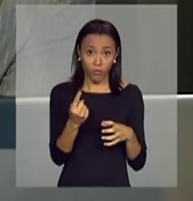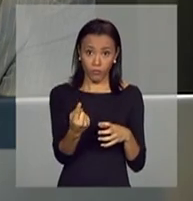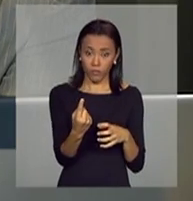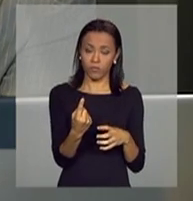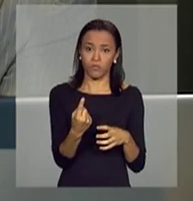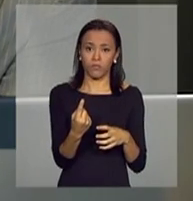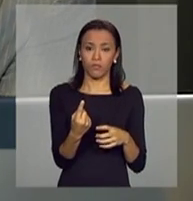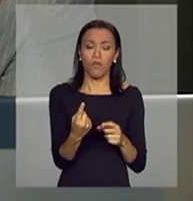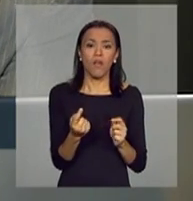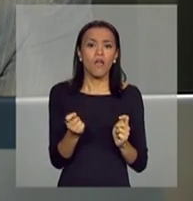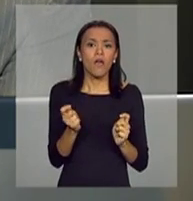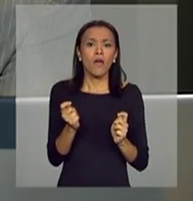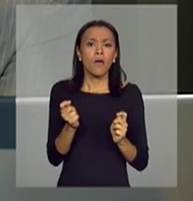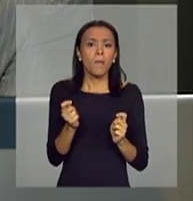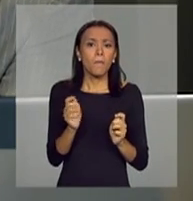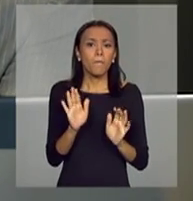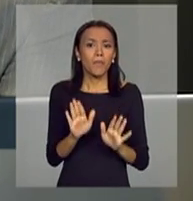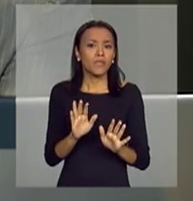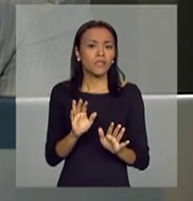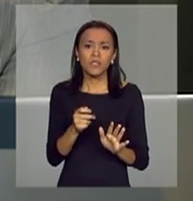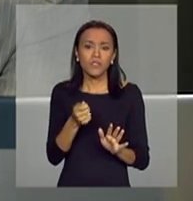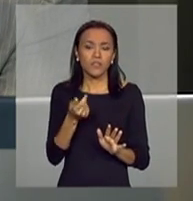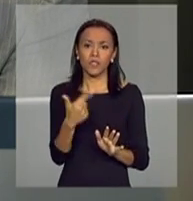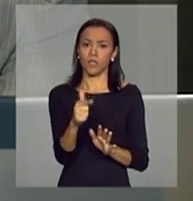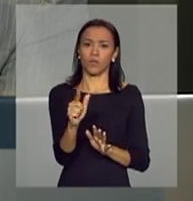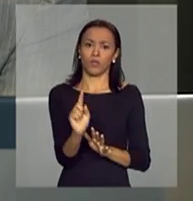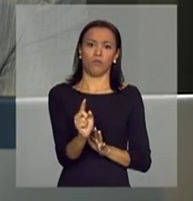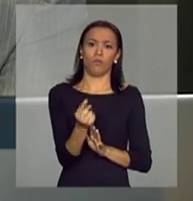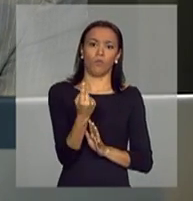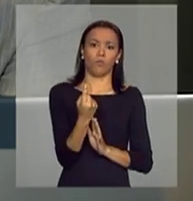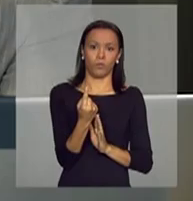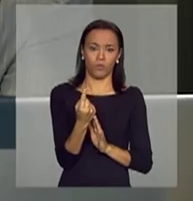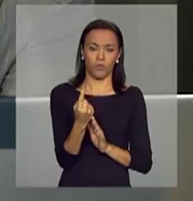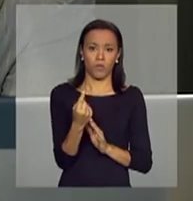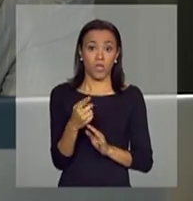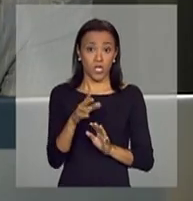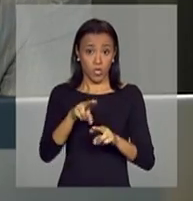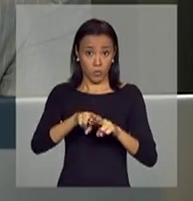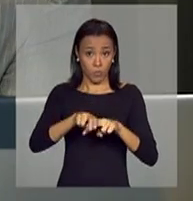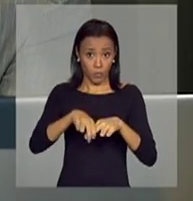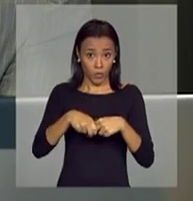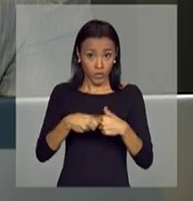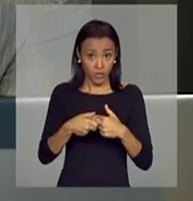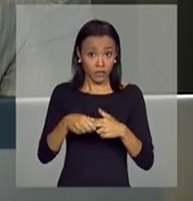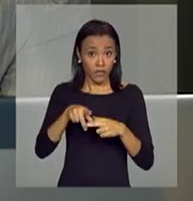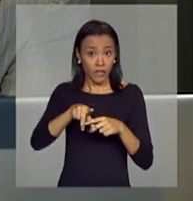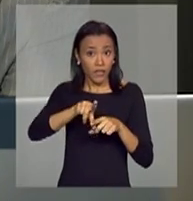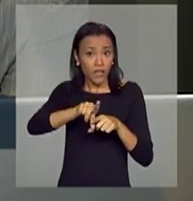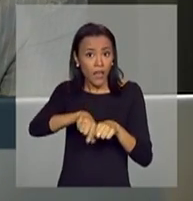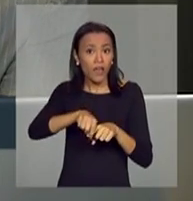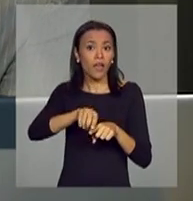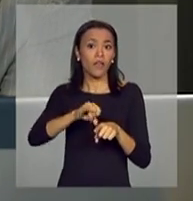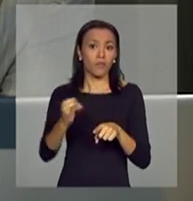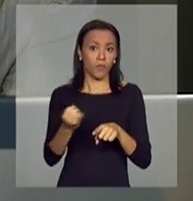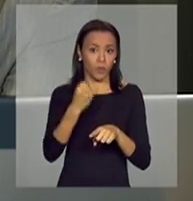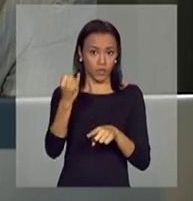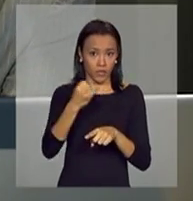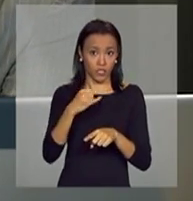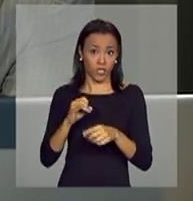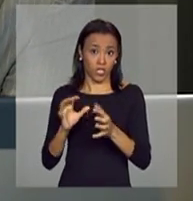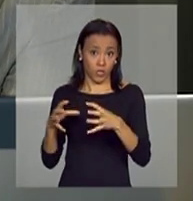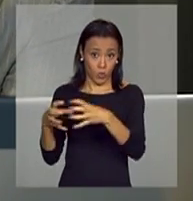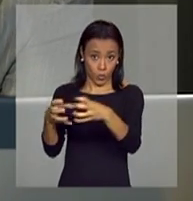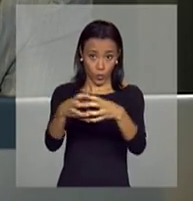insuficiente. Para que no sea la única, la respuesta involucra a todo el Estado. Y por eso es importante ver aquí a miembros del